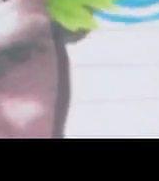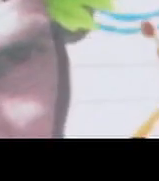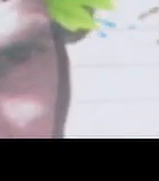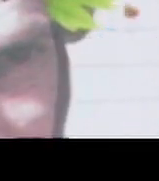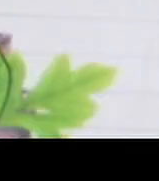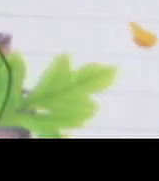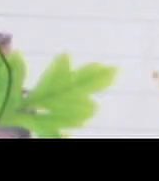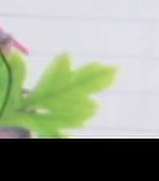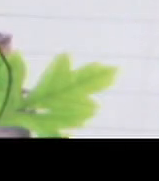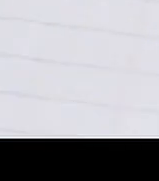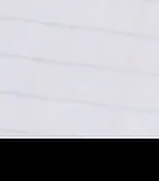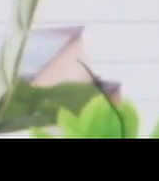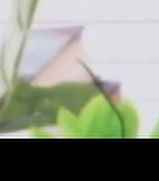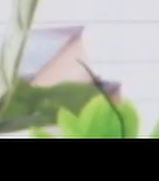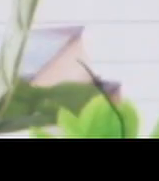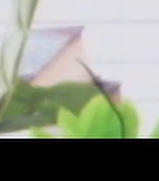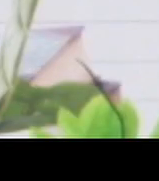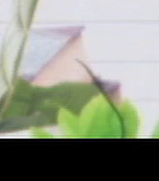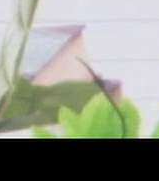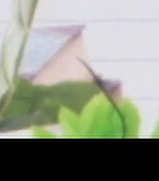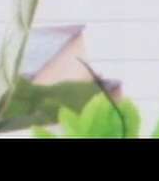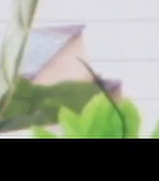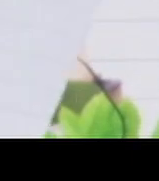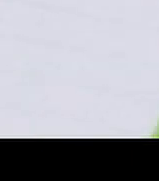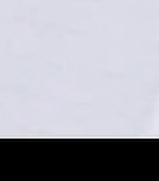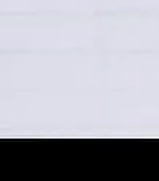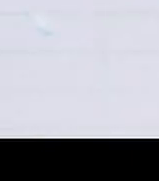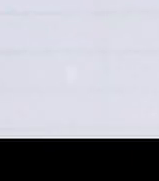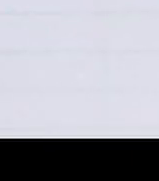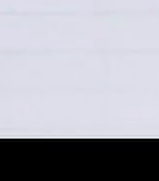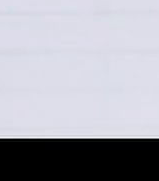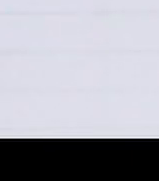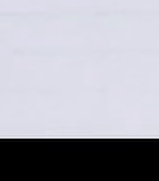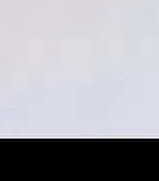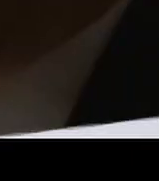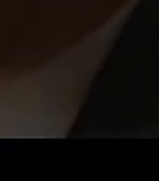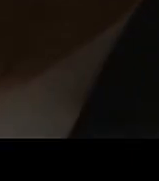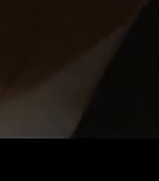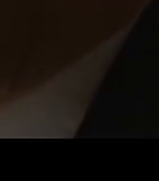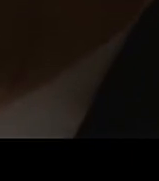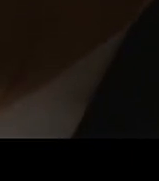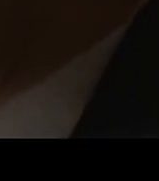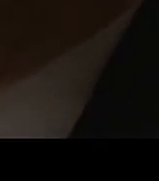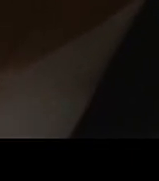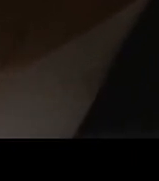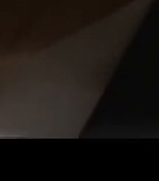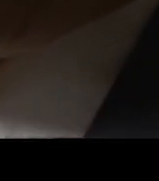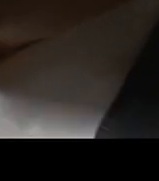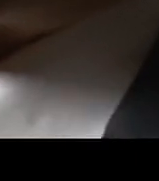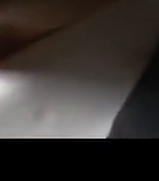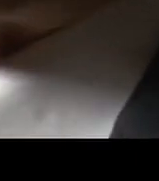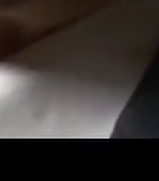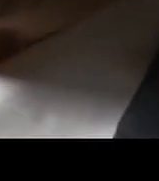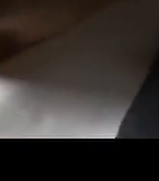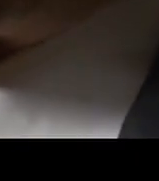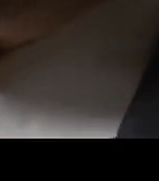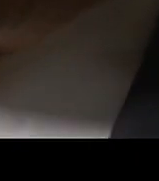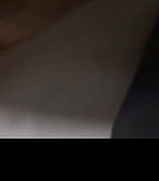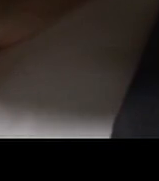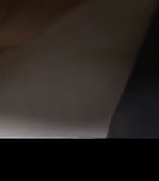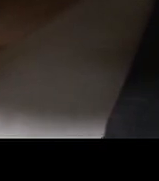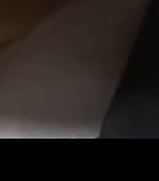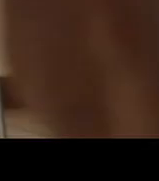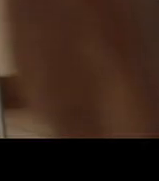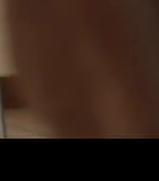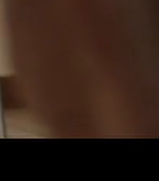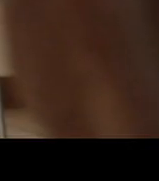Esta semana, en Punto y Coma, Sebastián Baquerano nos presenta la novela histórica Así en la tierra como en las